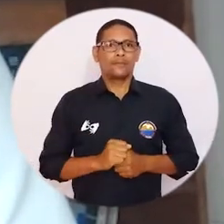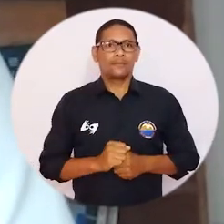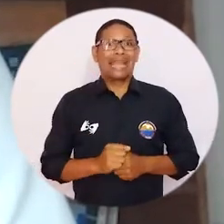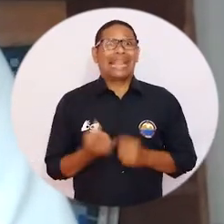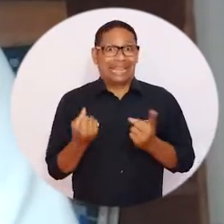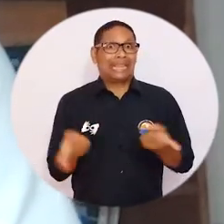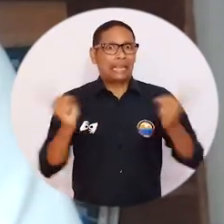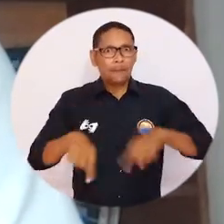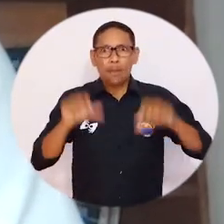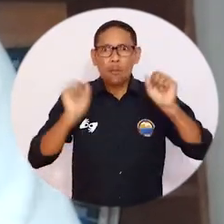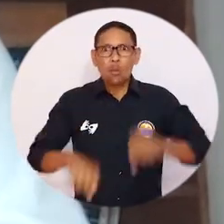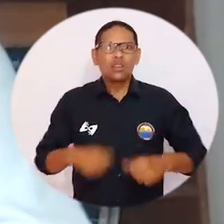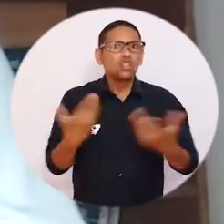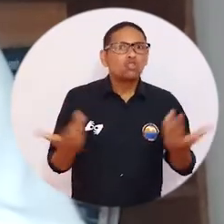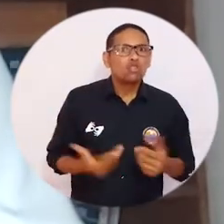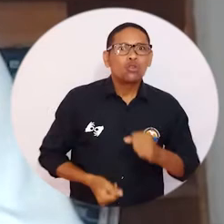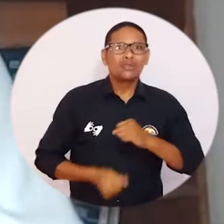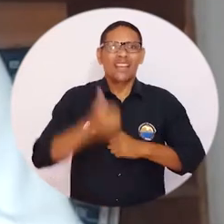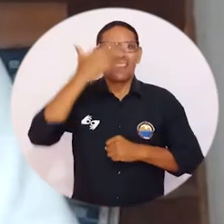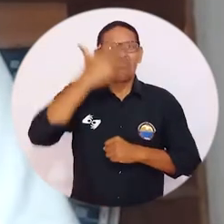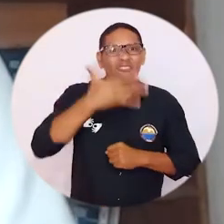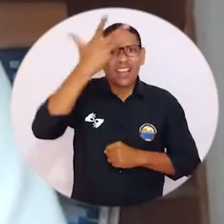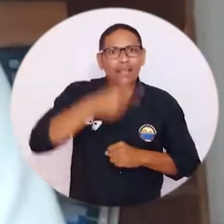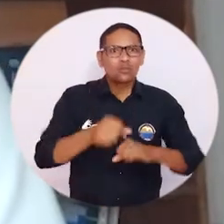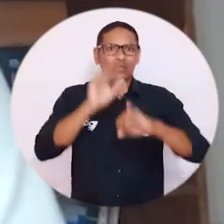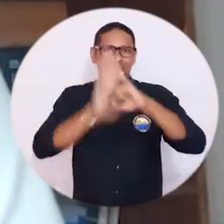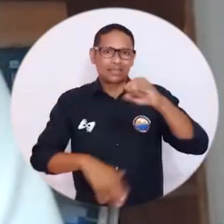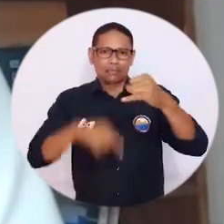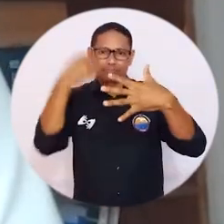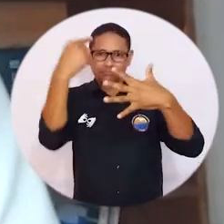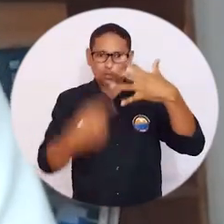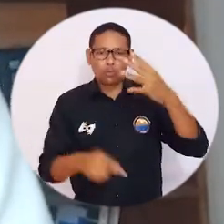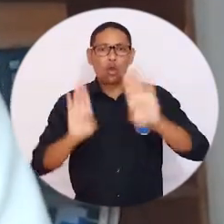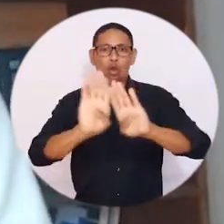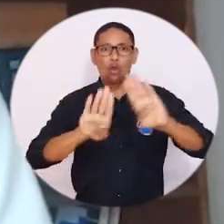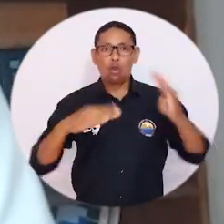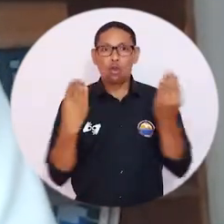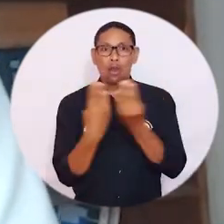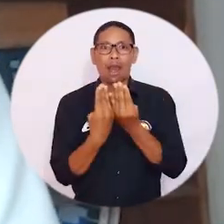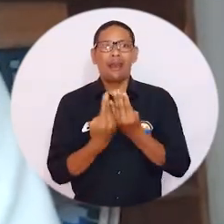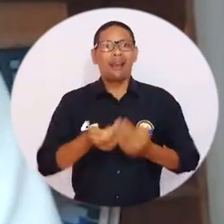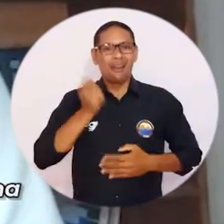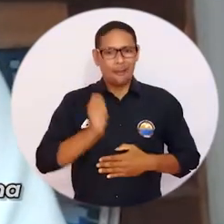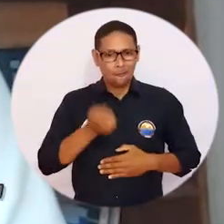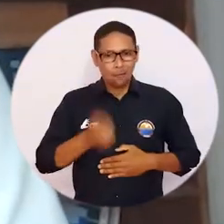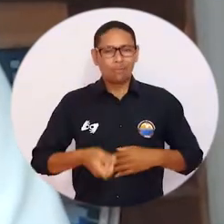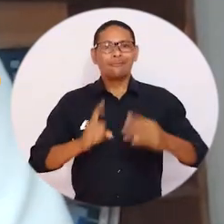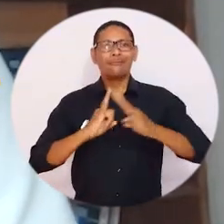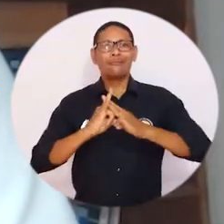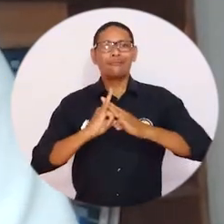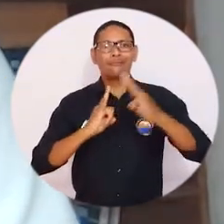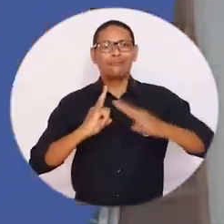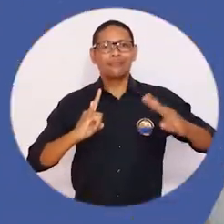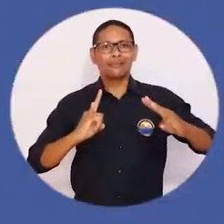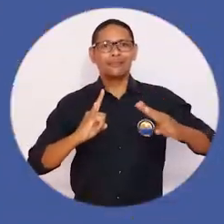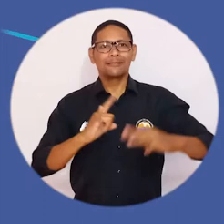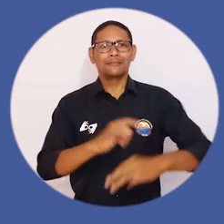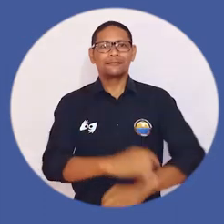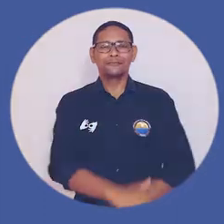www.abogadosunimagdalena.com y de igual forma en nuestras redes sociales también nos pueden encontrar como Colegio de Abogados de la Universidad del